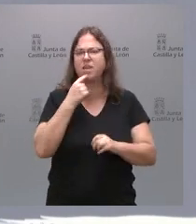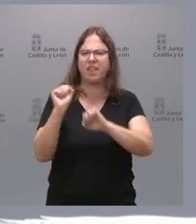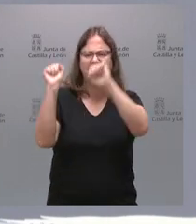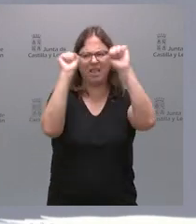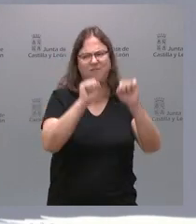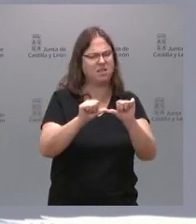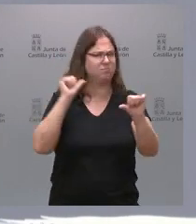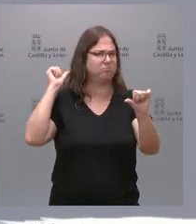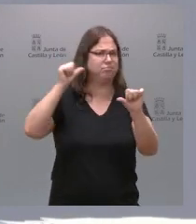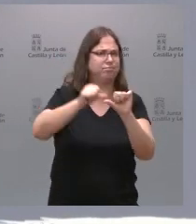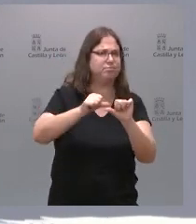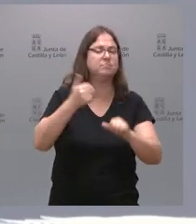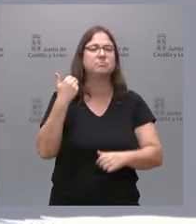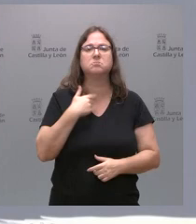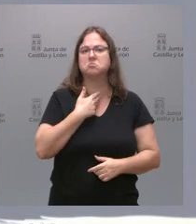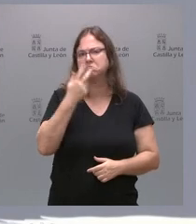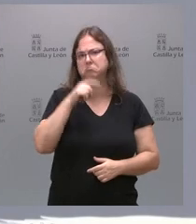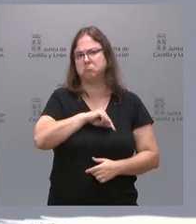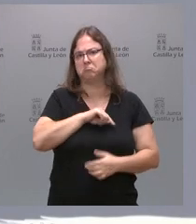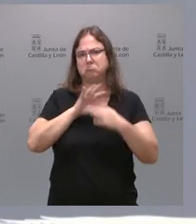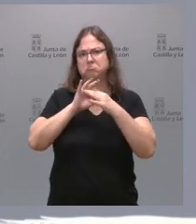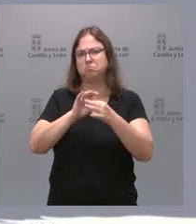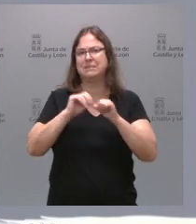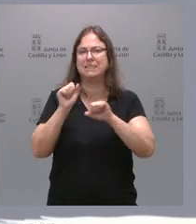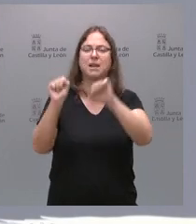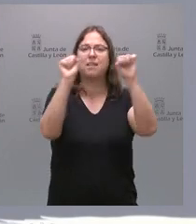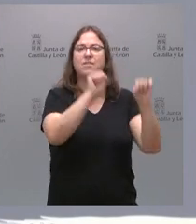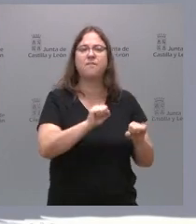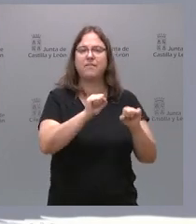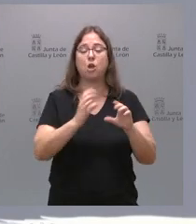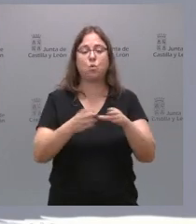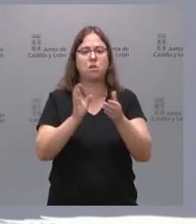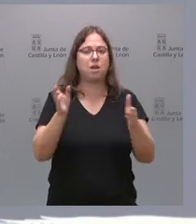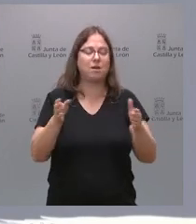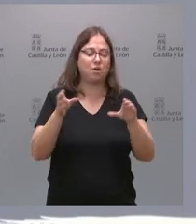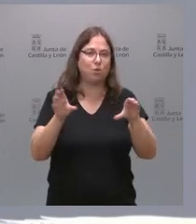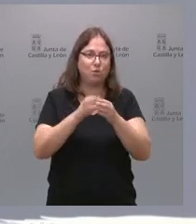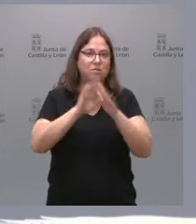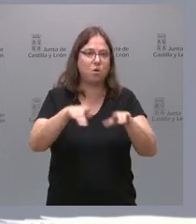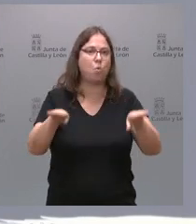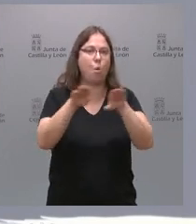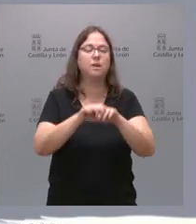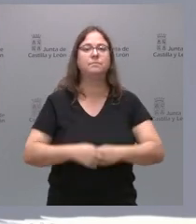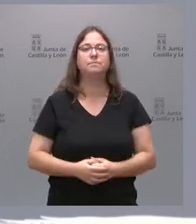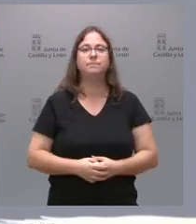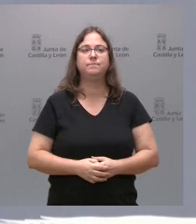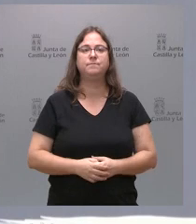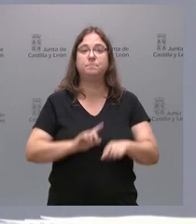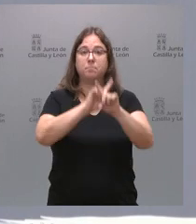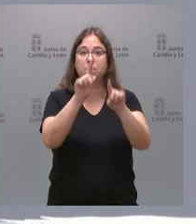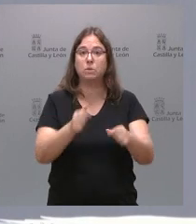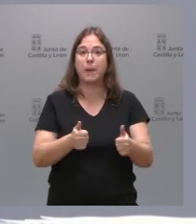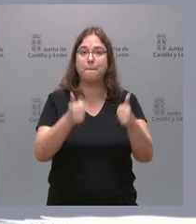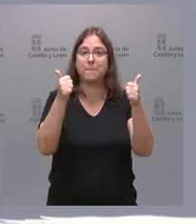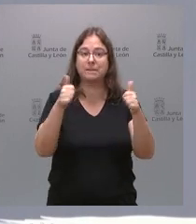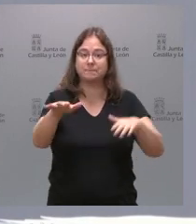ha defendido y es plenamente con aquello que defendimos de la junta de Castellón alguna pregunta más